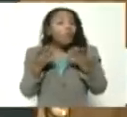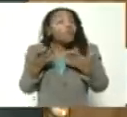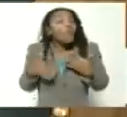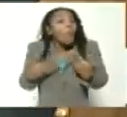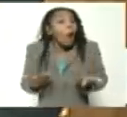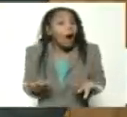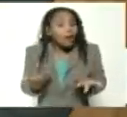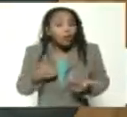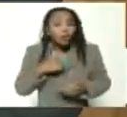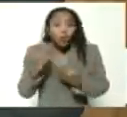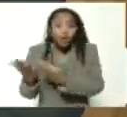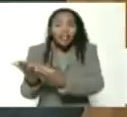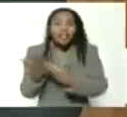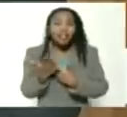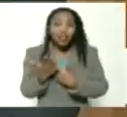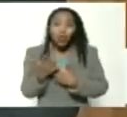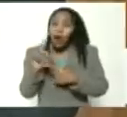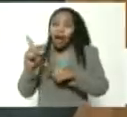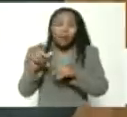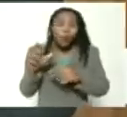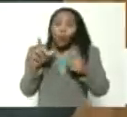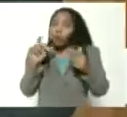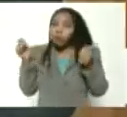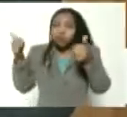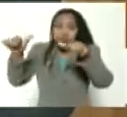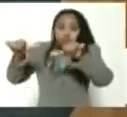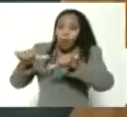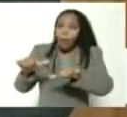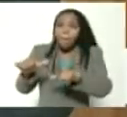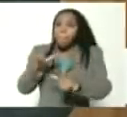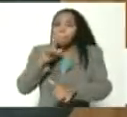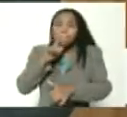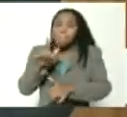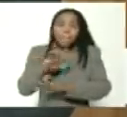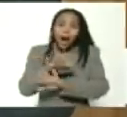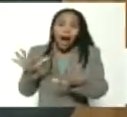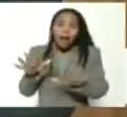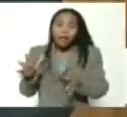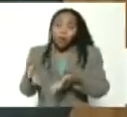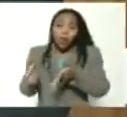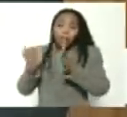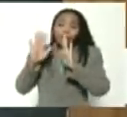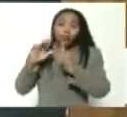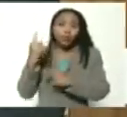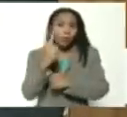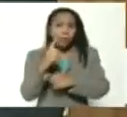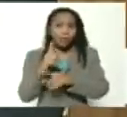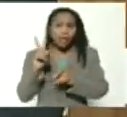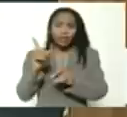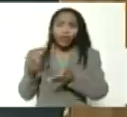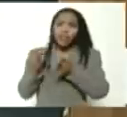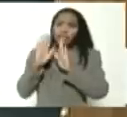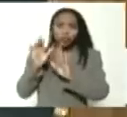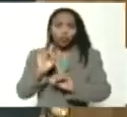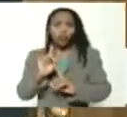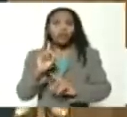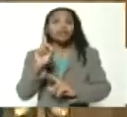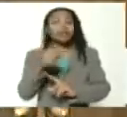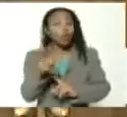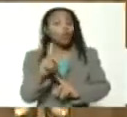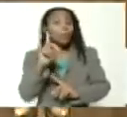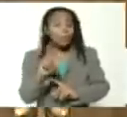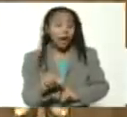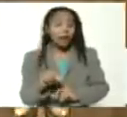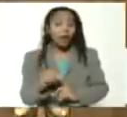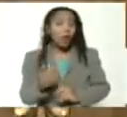recibimos prácticamente en ruinas, no solamente en el aspecto estructural, en el aspecto funcional, sino